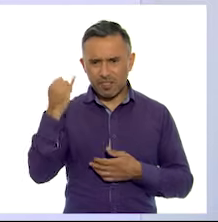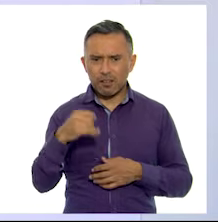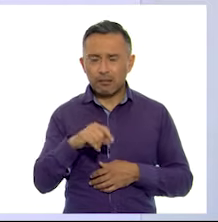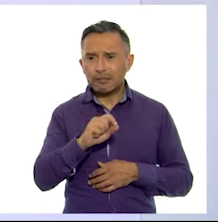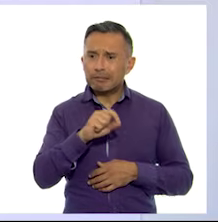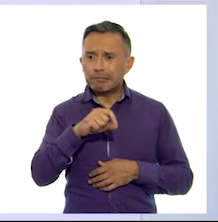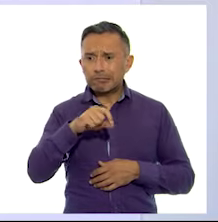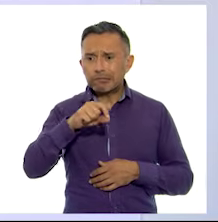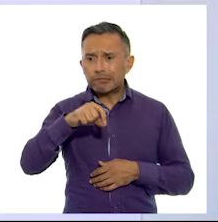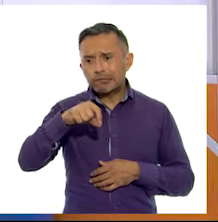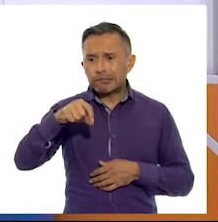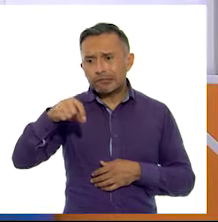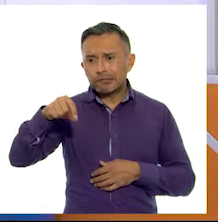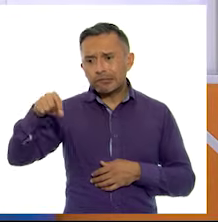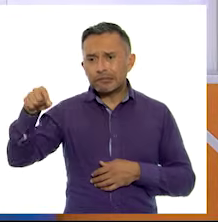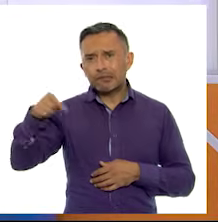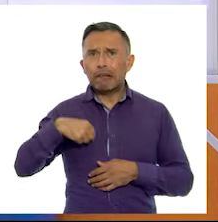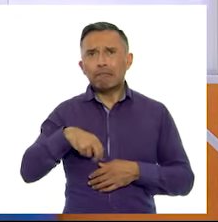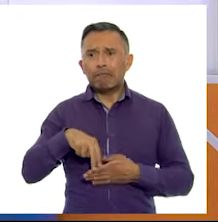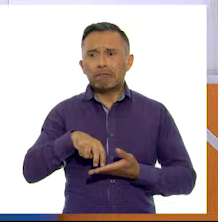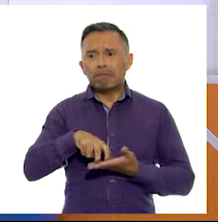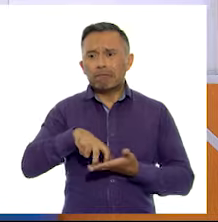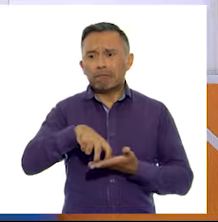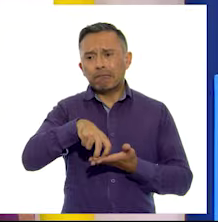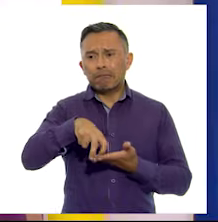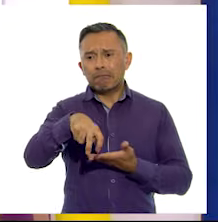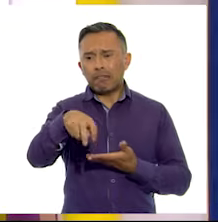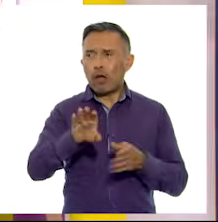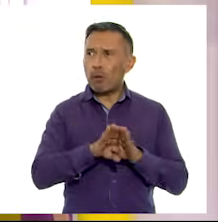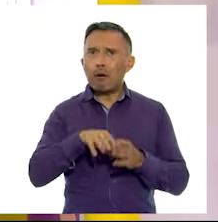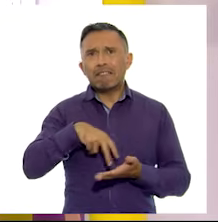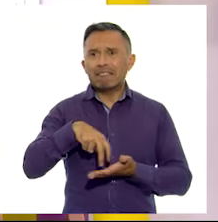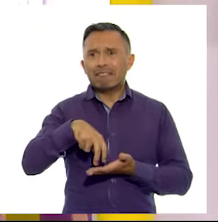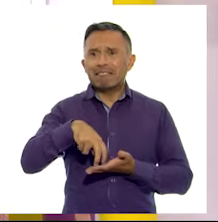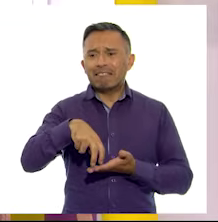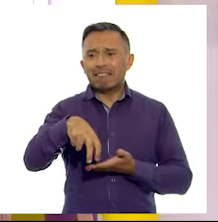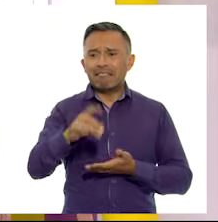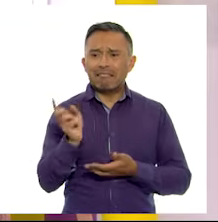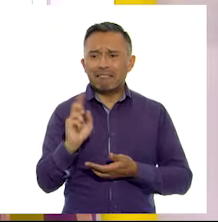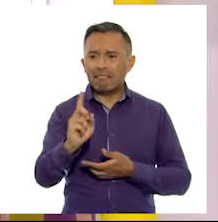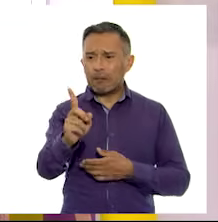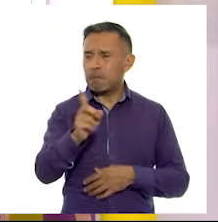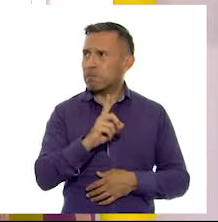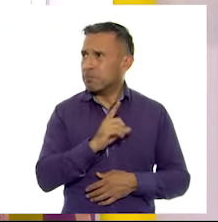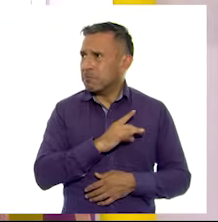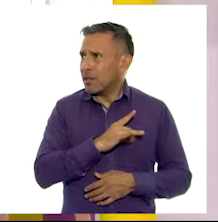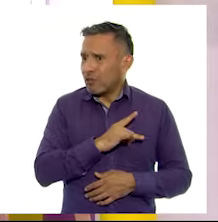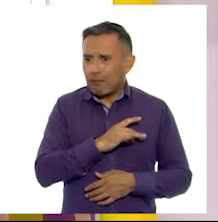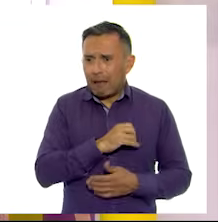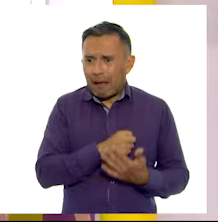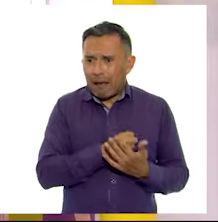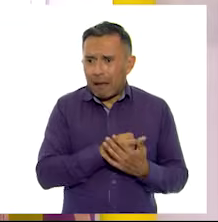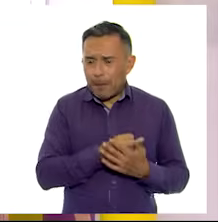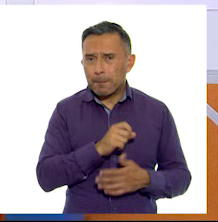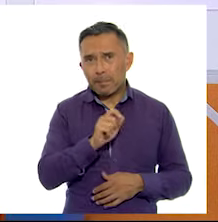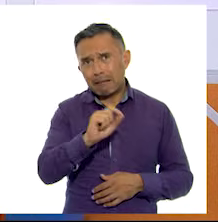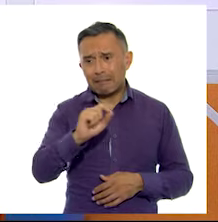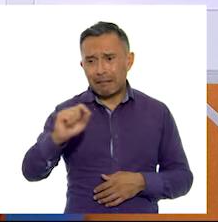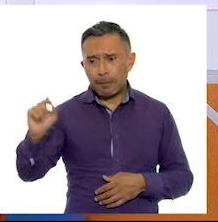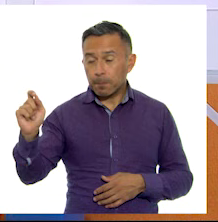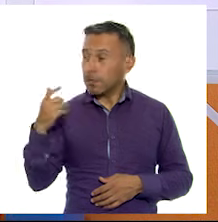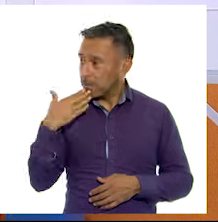Hasta hago que tiemble mi mano. Sí, ¿no? Como va temblando. ¡Wow! ¿Qué otro se te ocurre